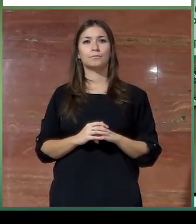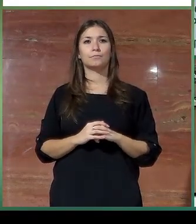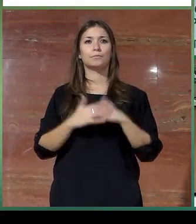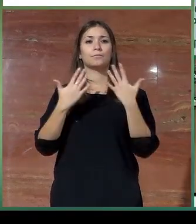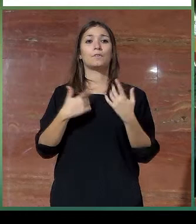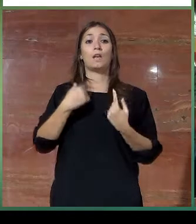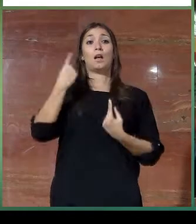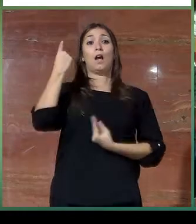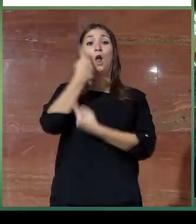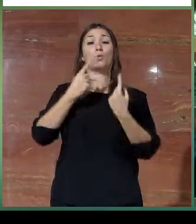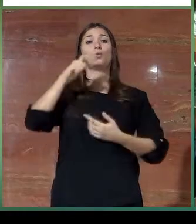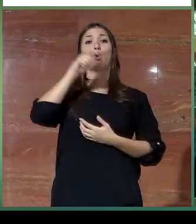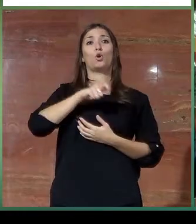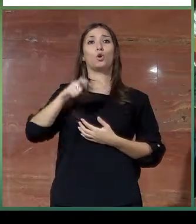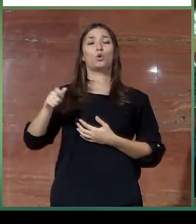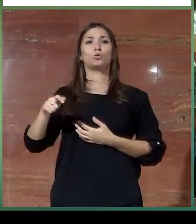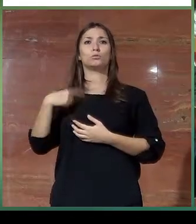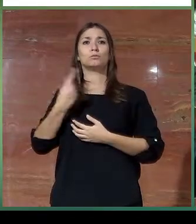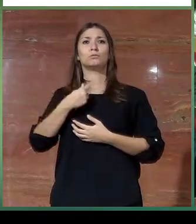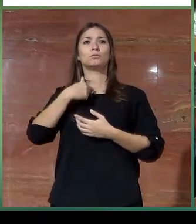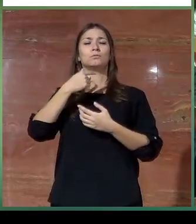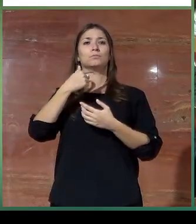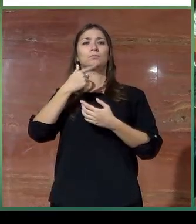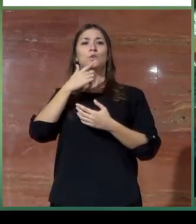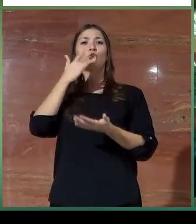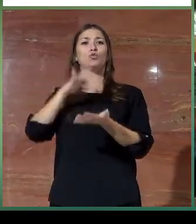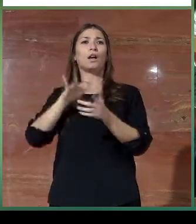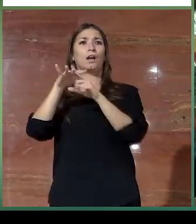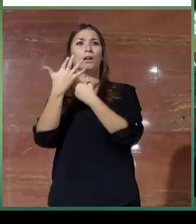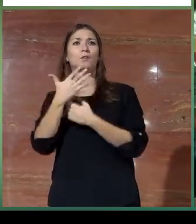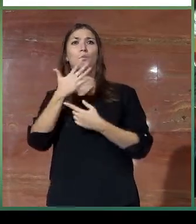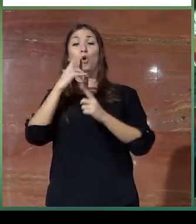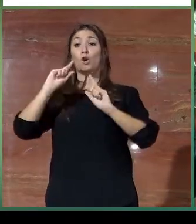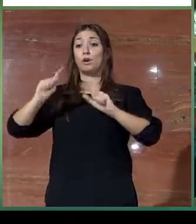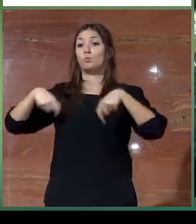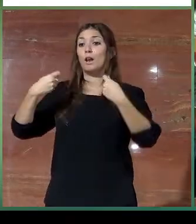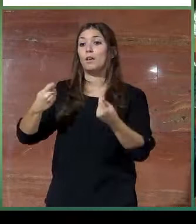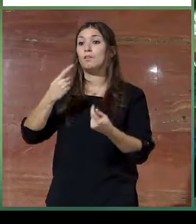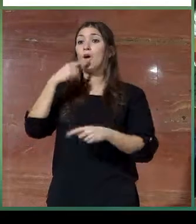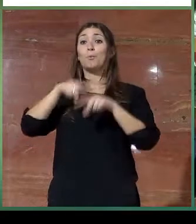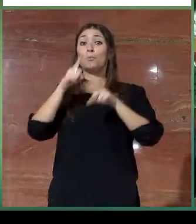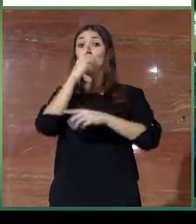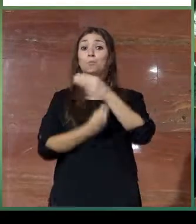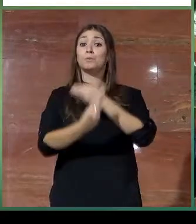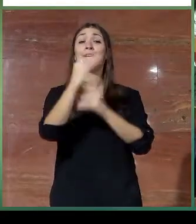Algunos de nosotros se nos marchitan los sueños por desgracia ajena o por la naturaleza con la que venimos al mundo.